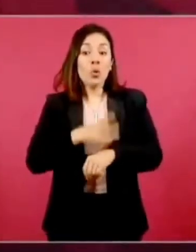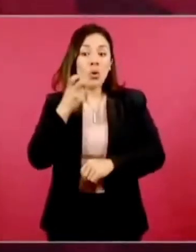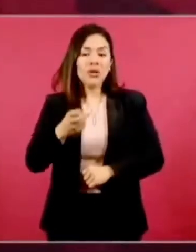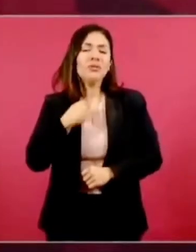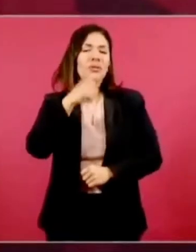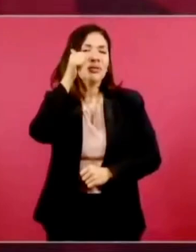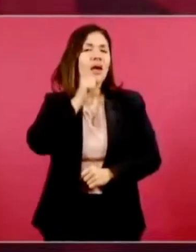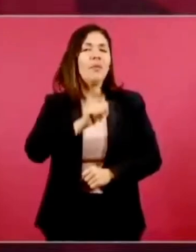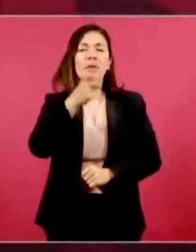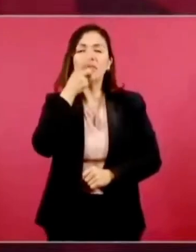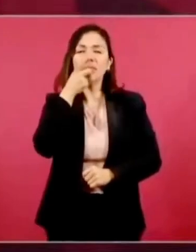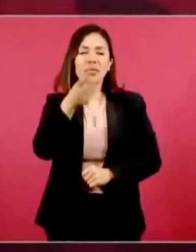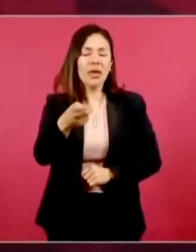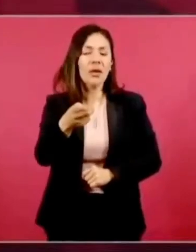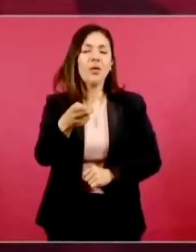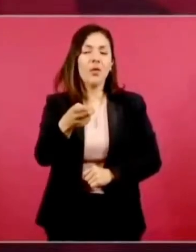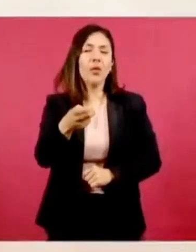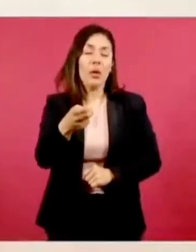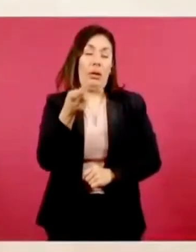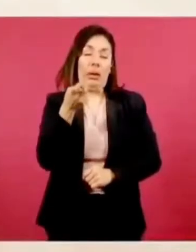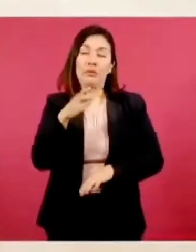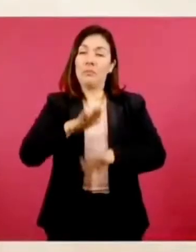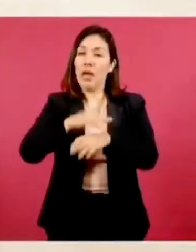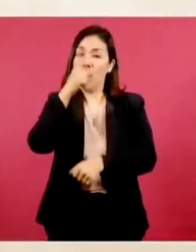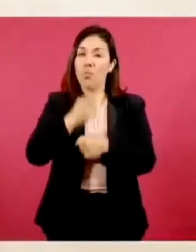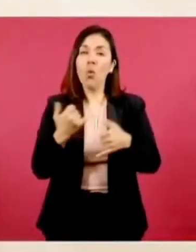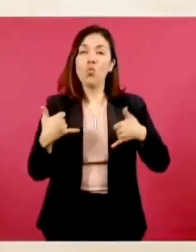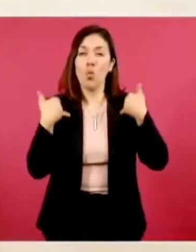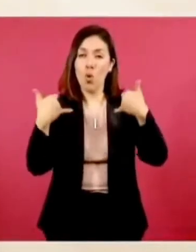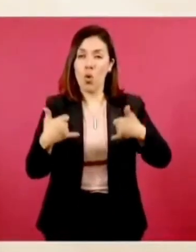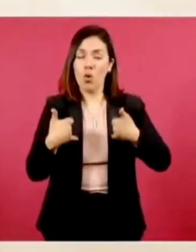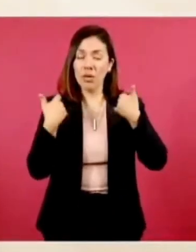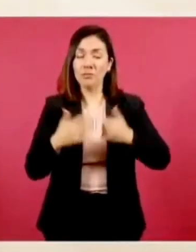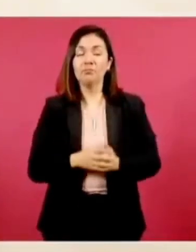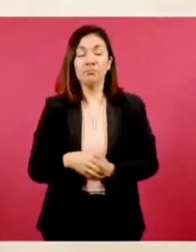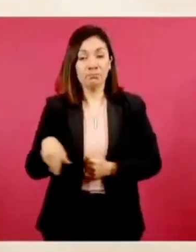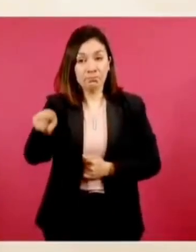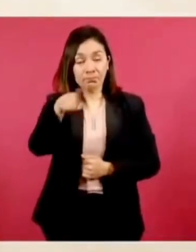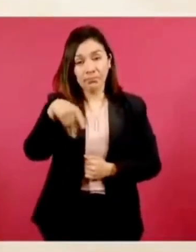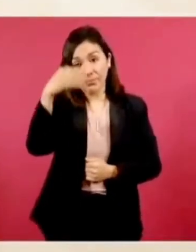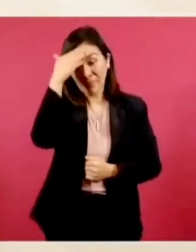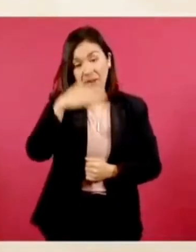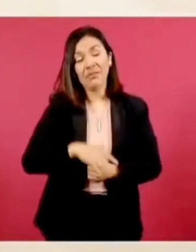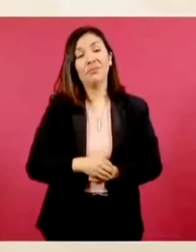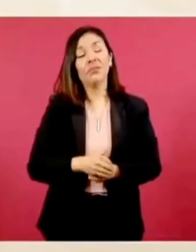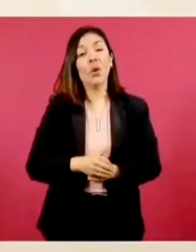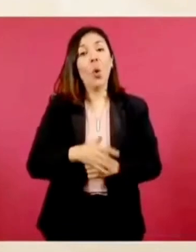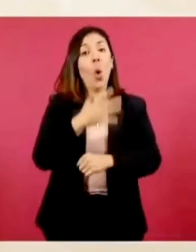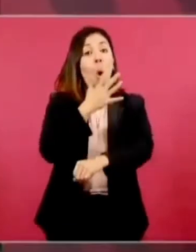¿no? Y sobre todo para los jóvenes, la honestidad